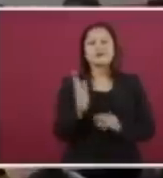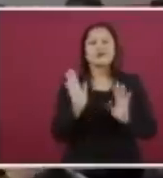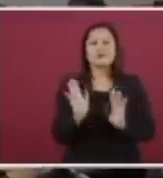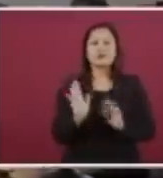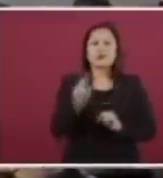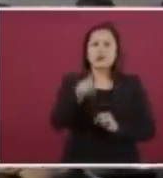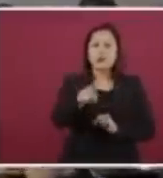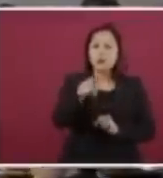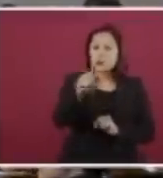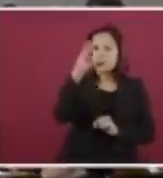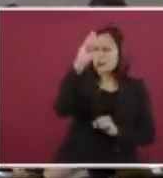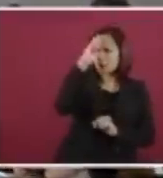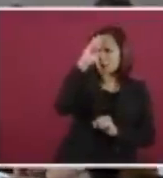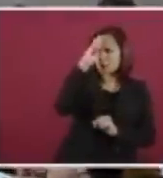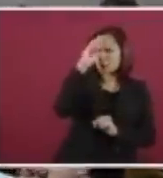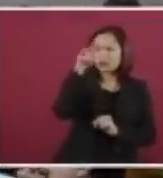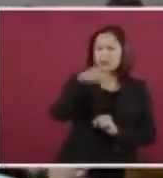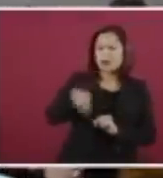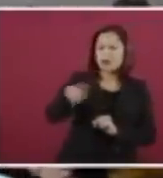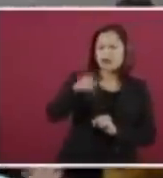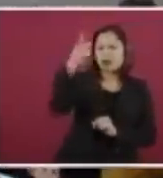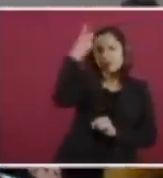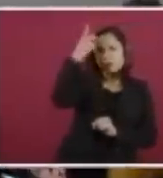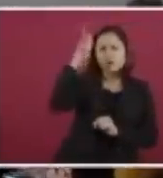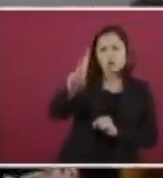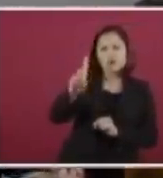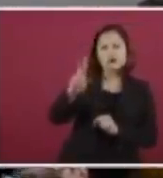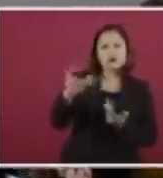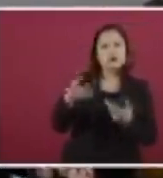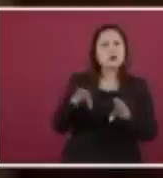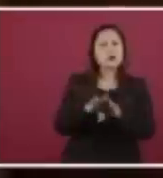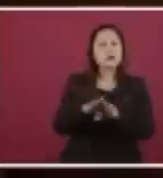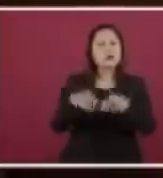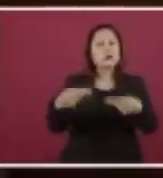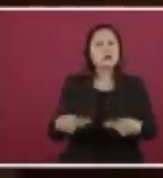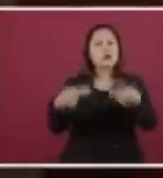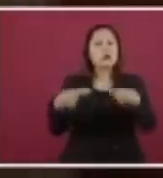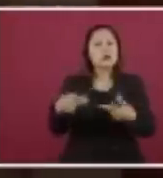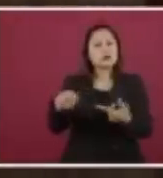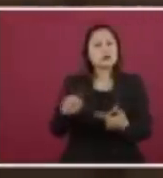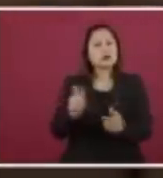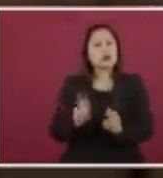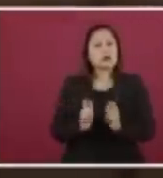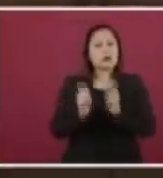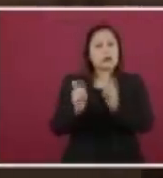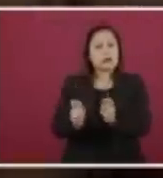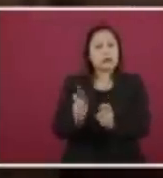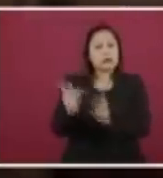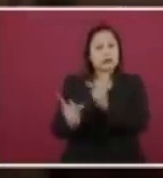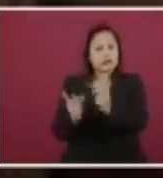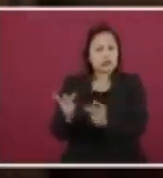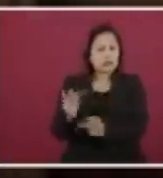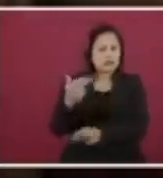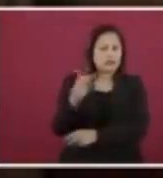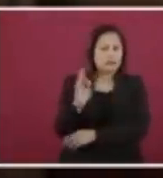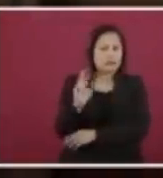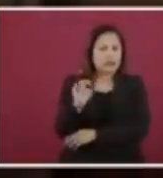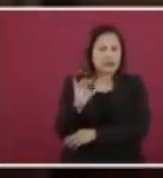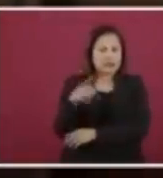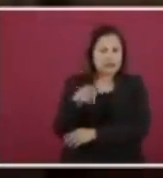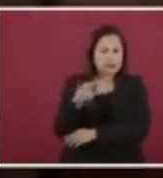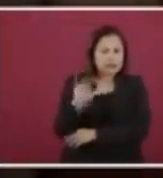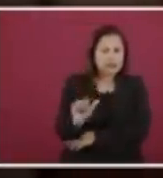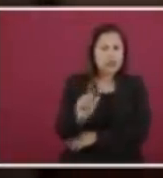negocio tienen, si es franquicia o concesión, porque se manejó mucho tiempo franquicias Pemex, entonces debe de